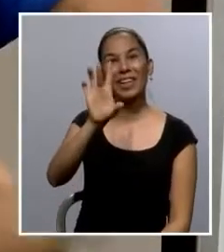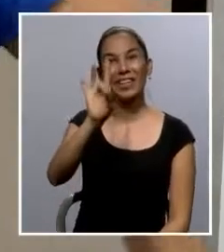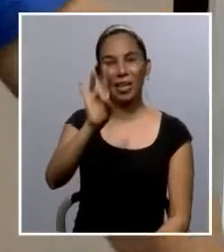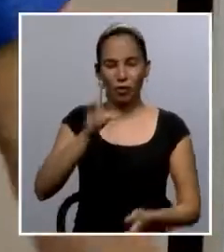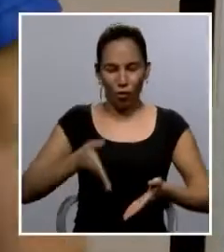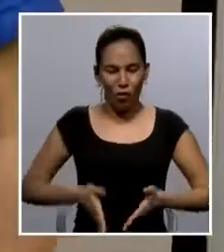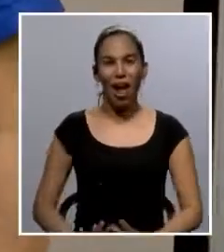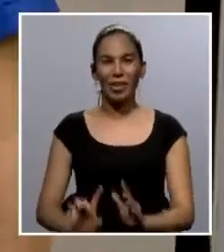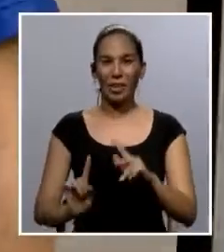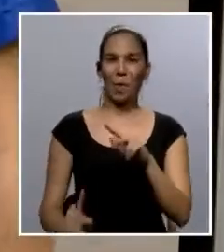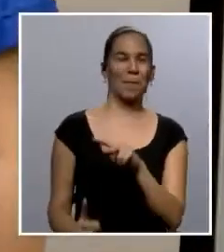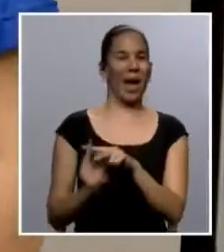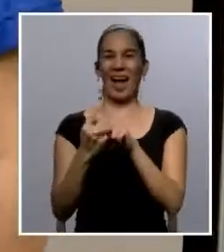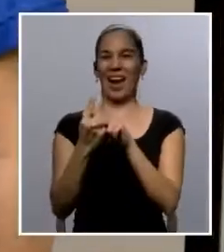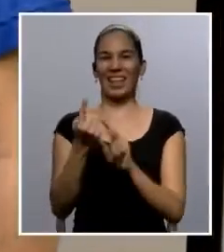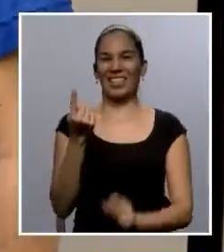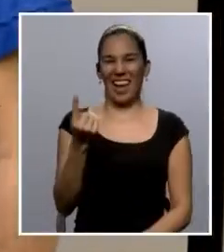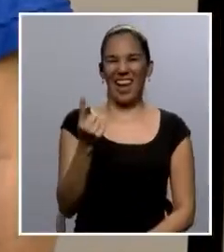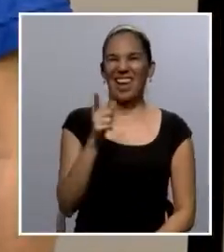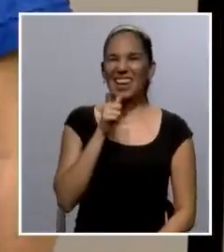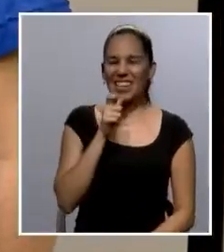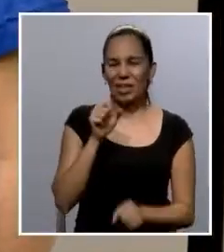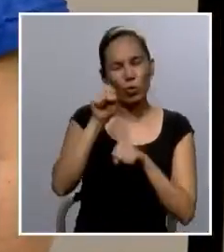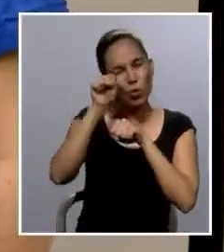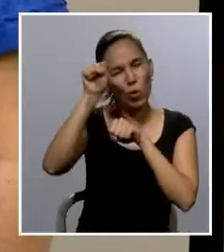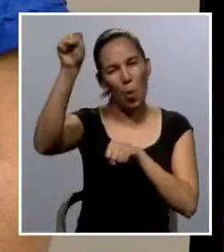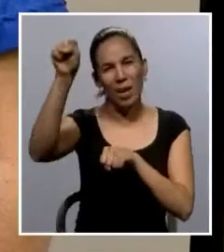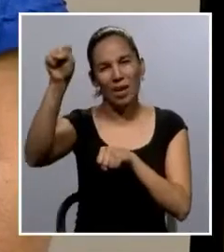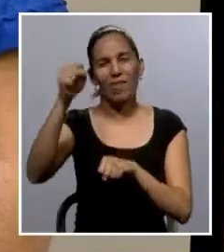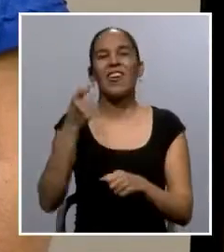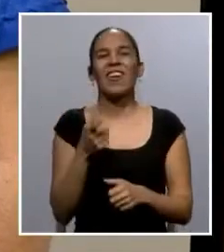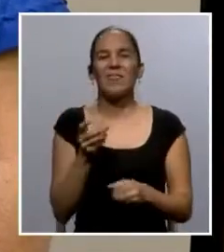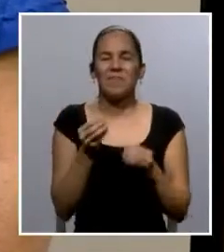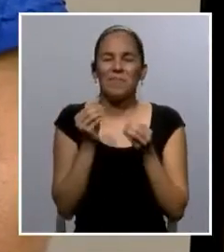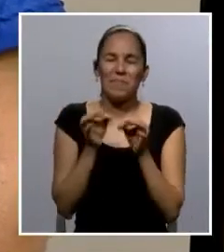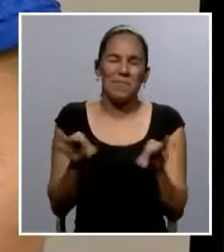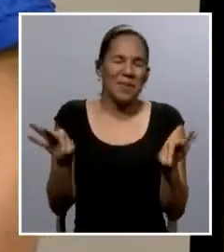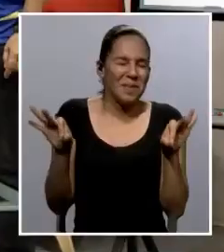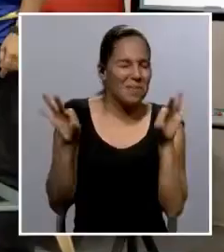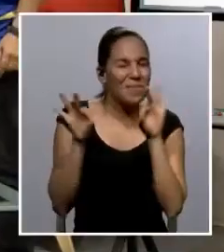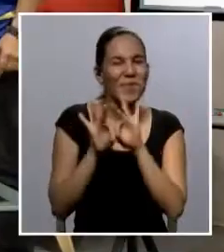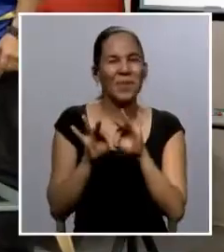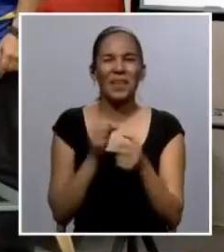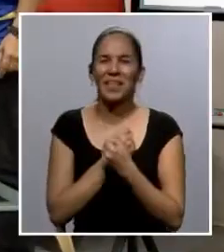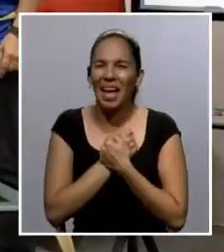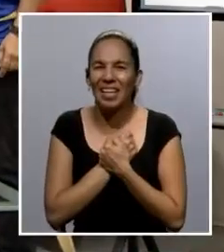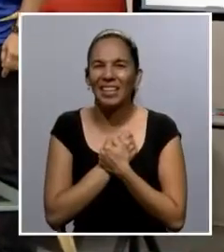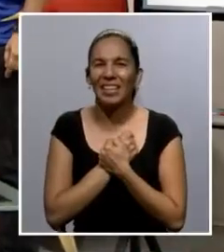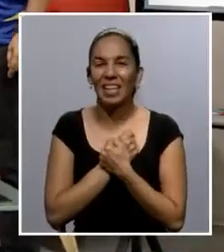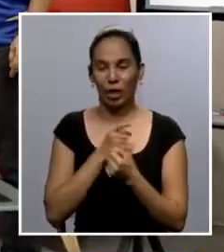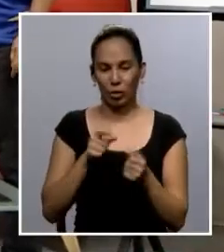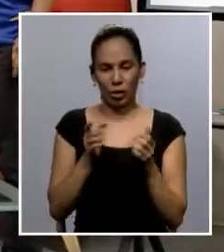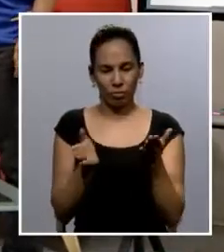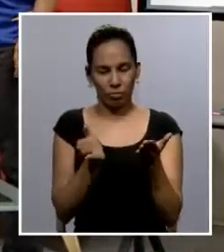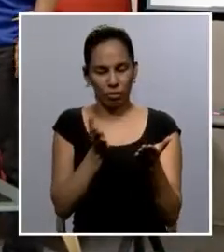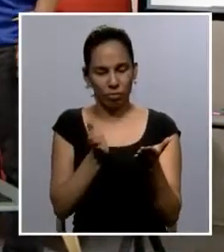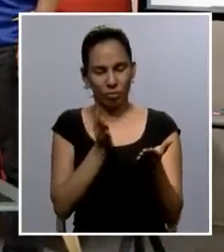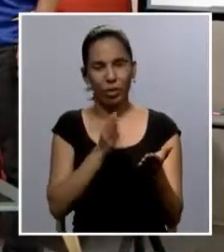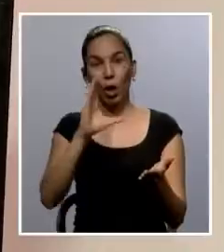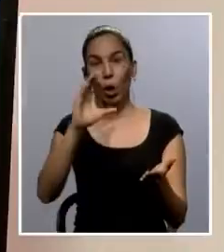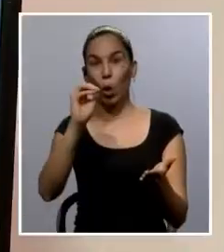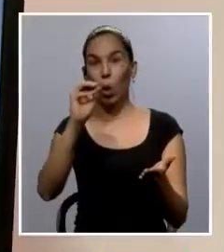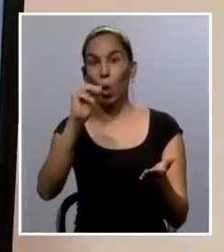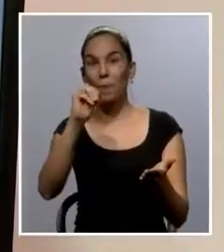1938. Apareció. Aparece uno de los superhéroes más queridos en un tipo de literatura llamado